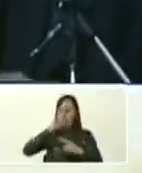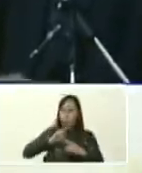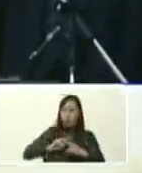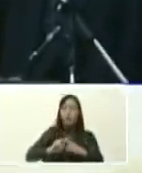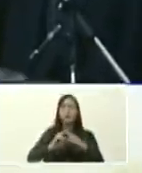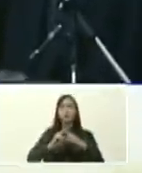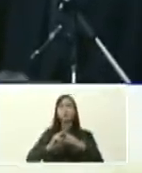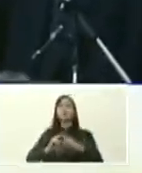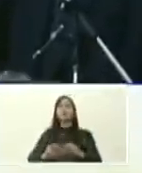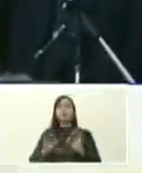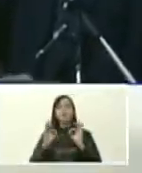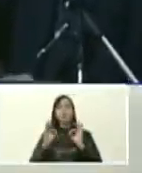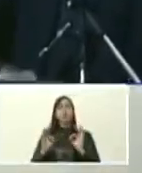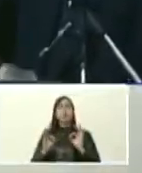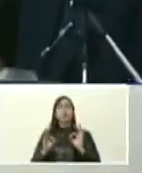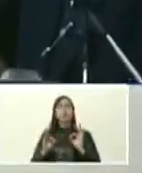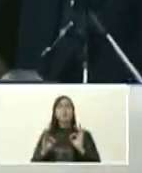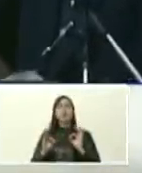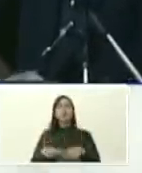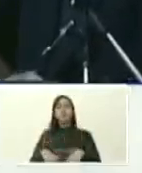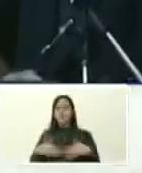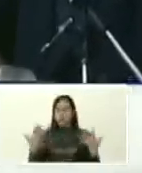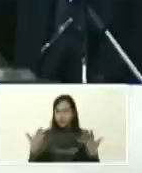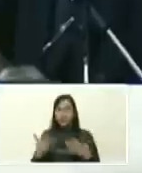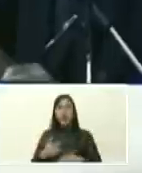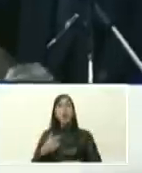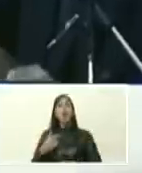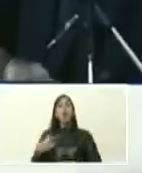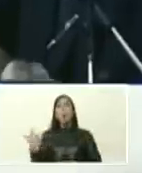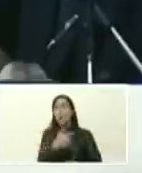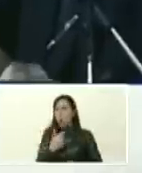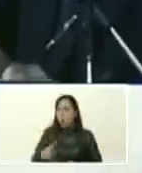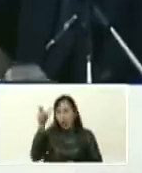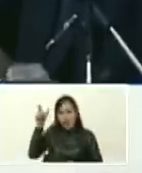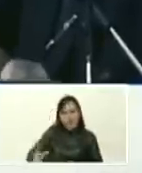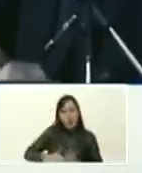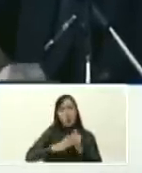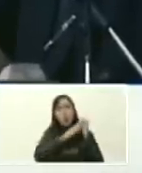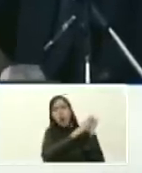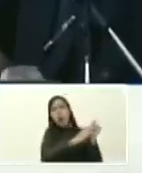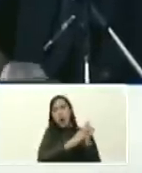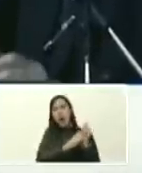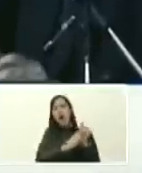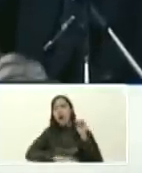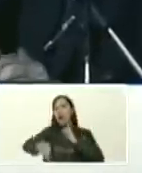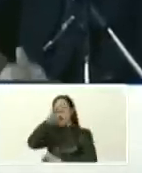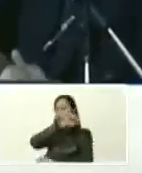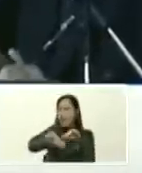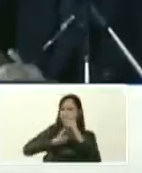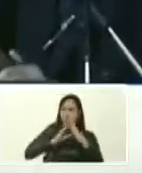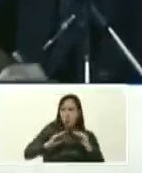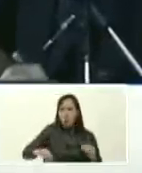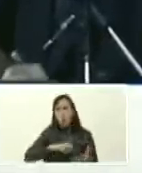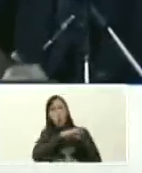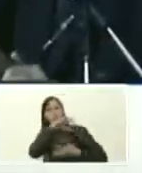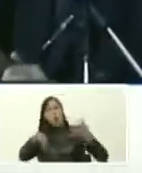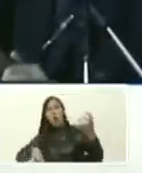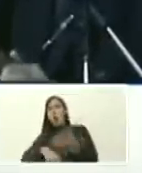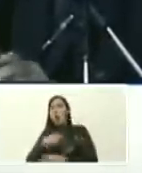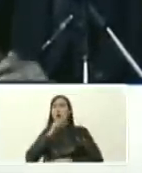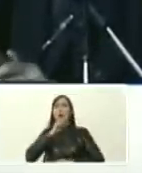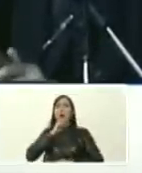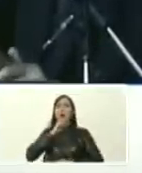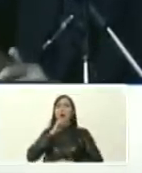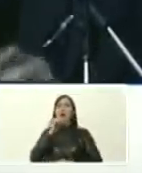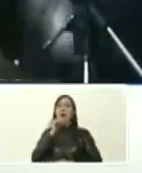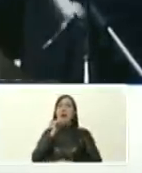de honor. Si había que buscar un valiente que defendiera las causas más difíciles,